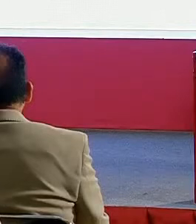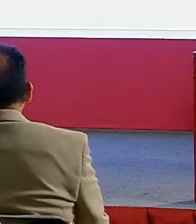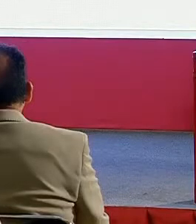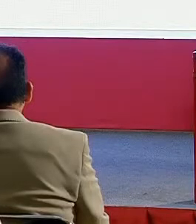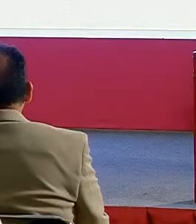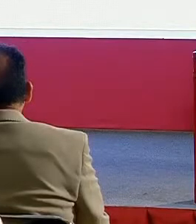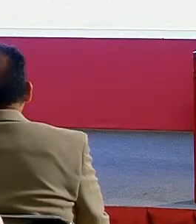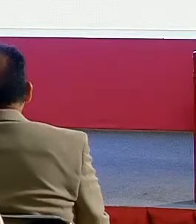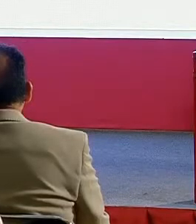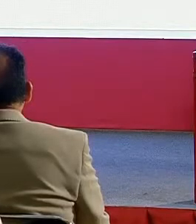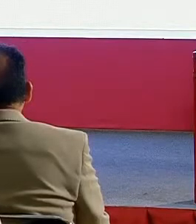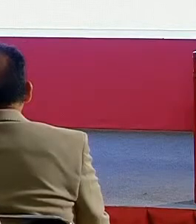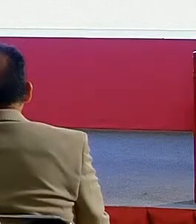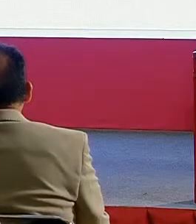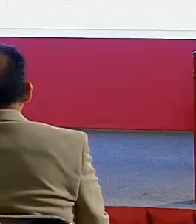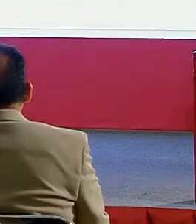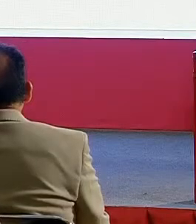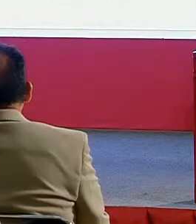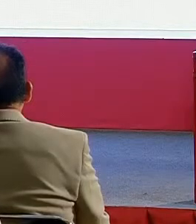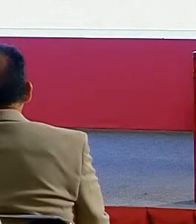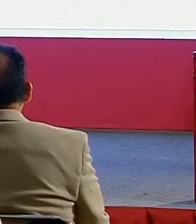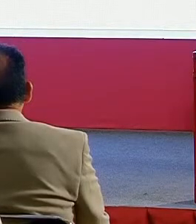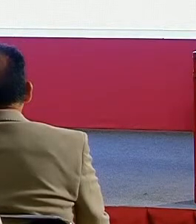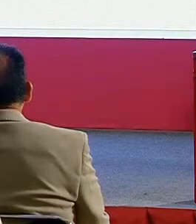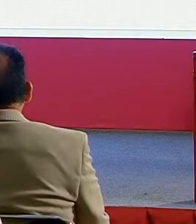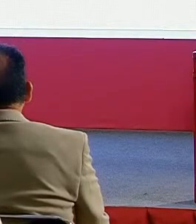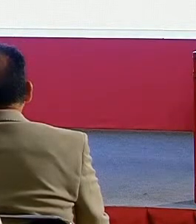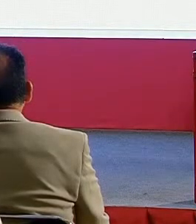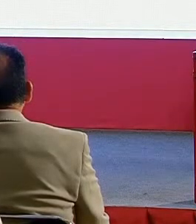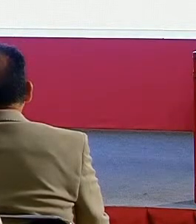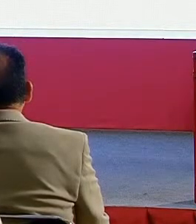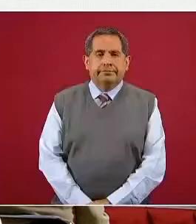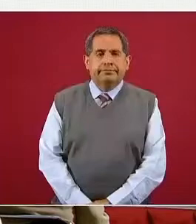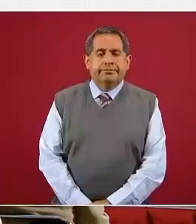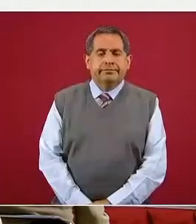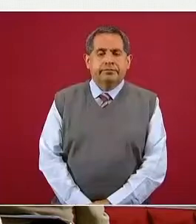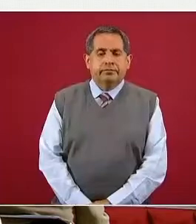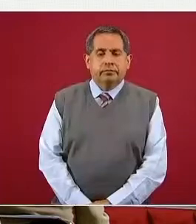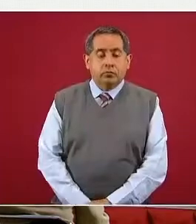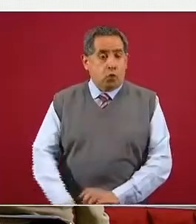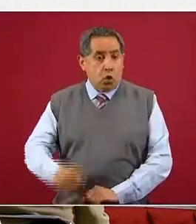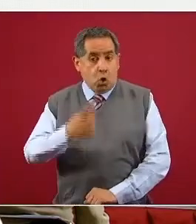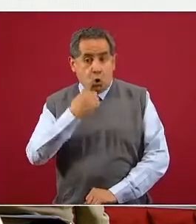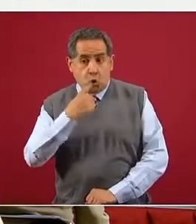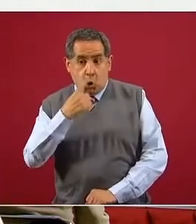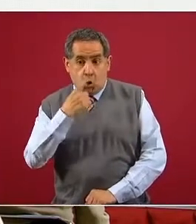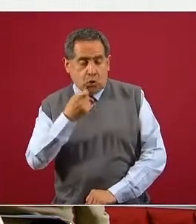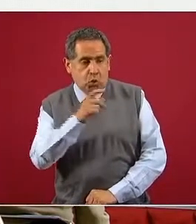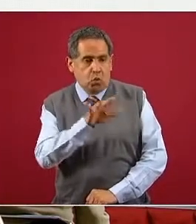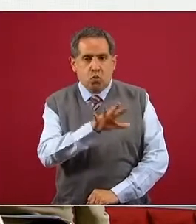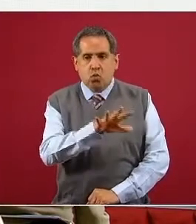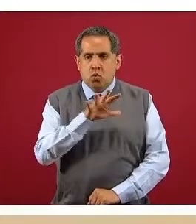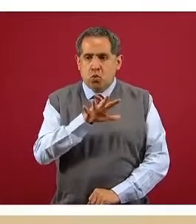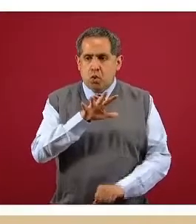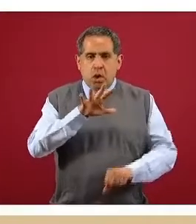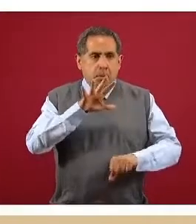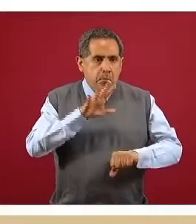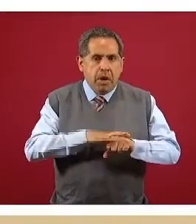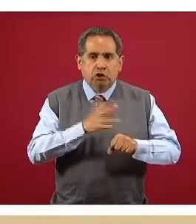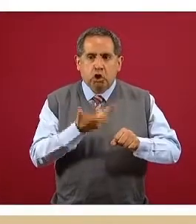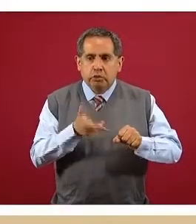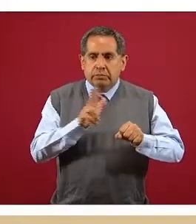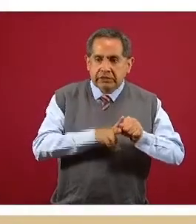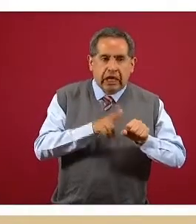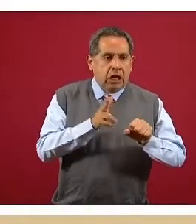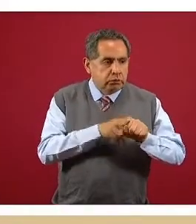Este color lo que representa es una incidencia alta, una tendencia en las hospitalizaciones